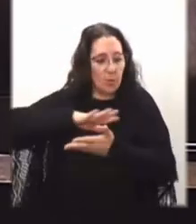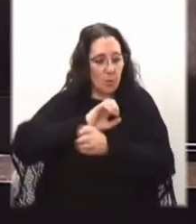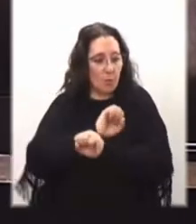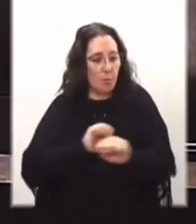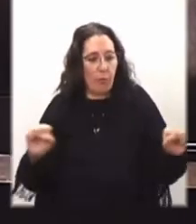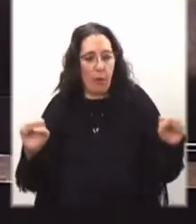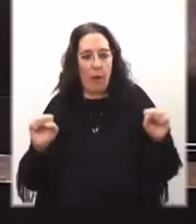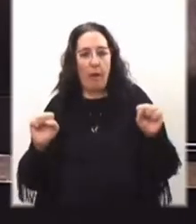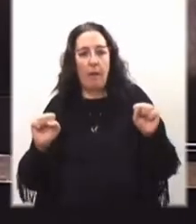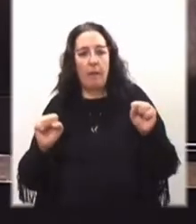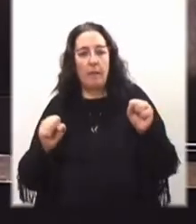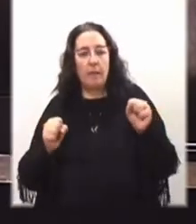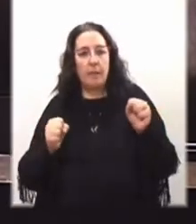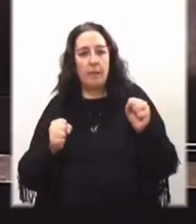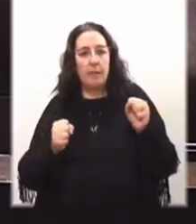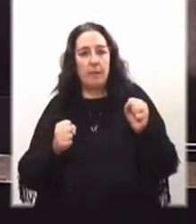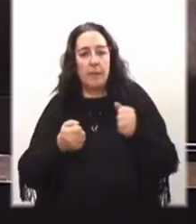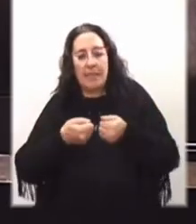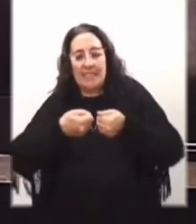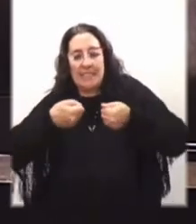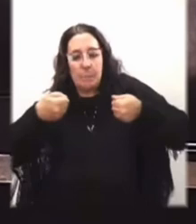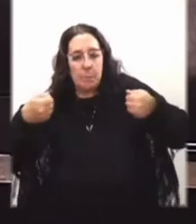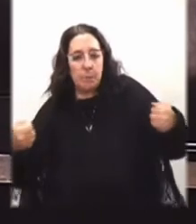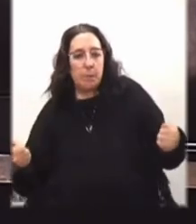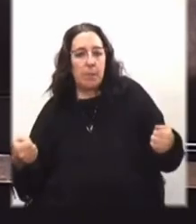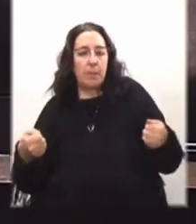cuales poder expandir la actividad